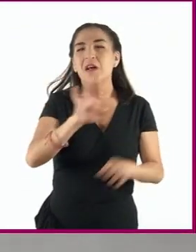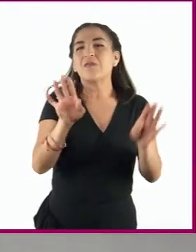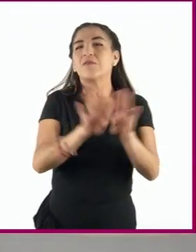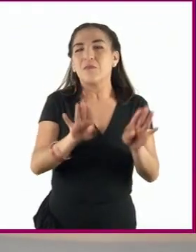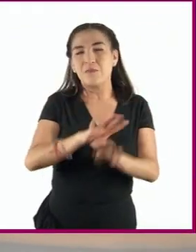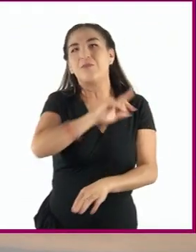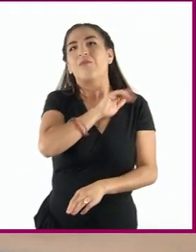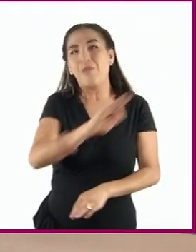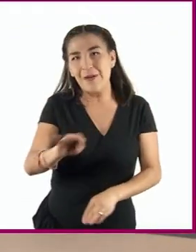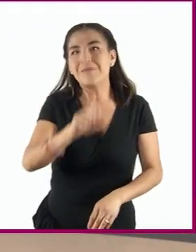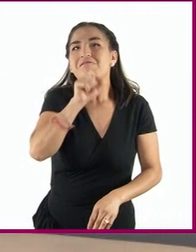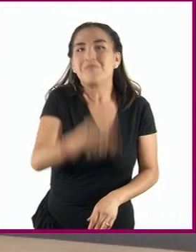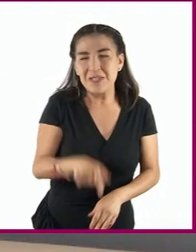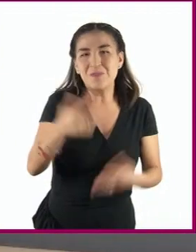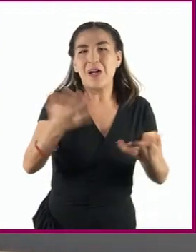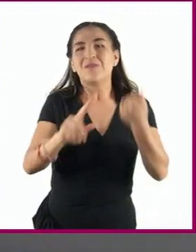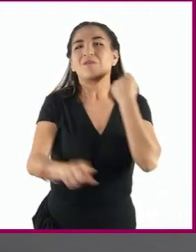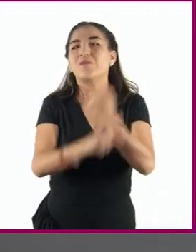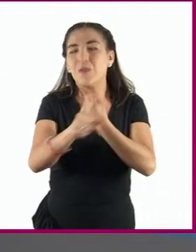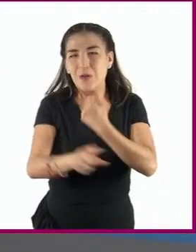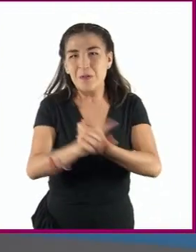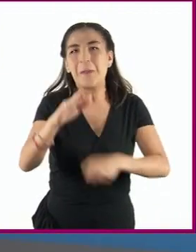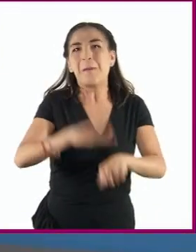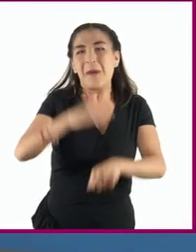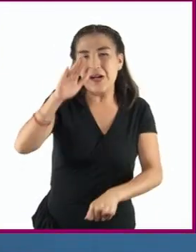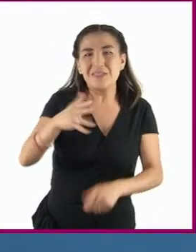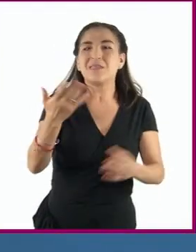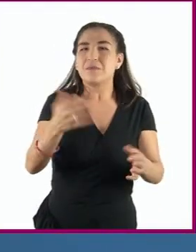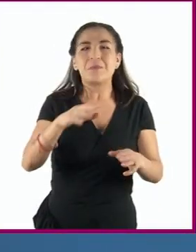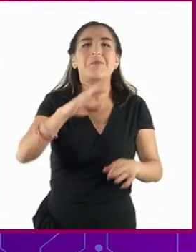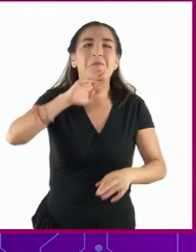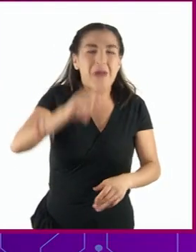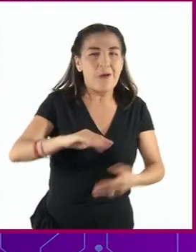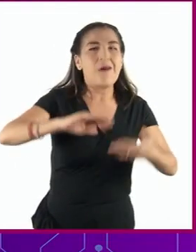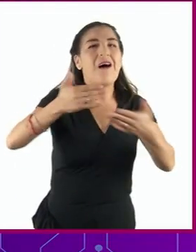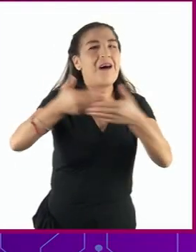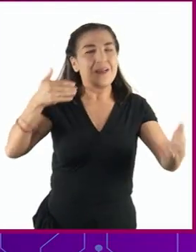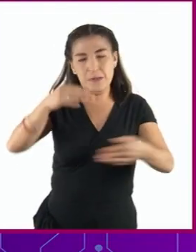de violencia en lugar de encontrar soluciones pacíficas y justas.